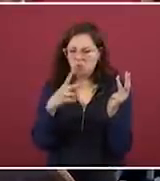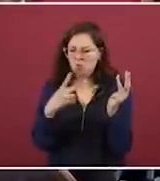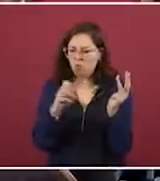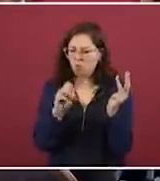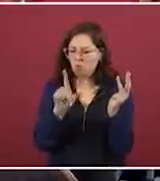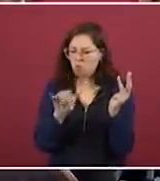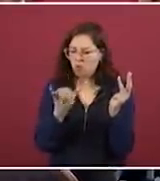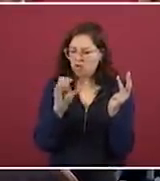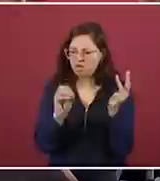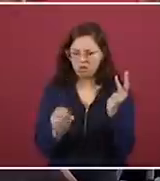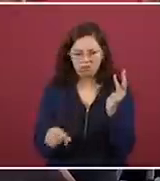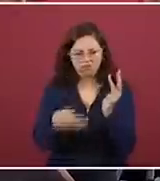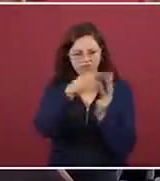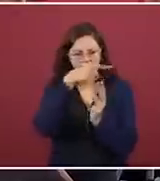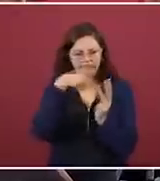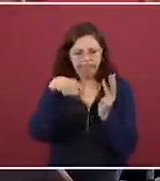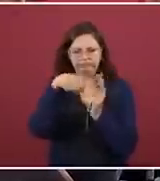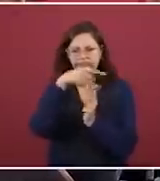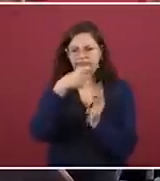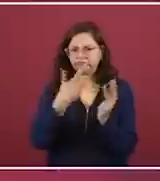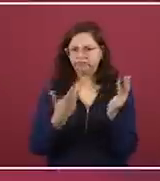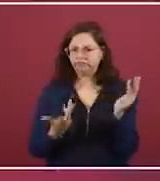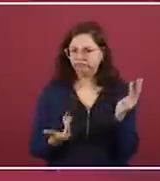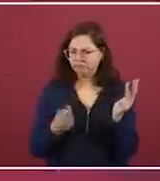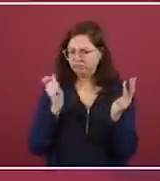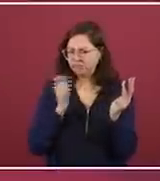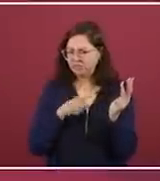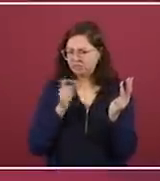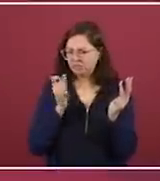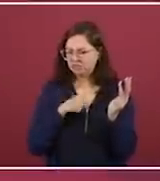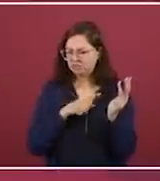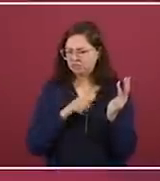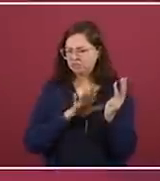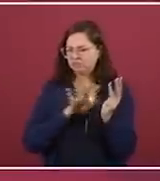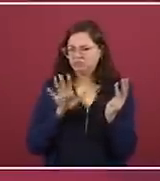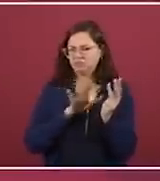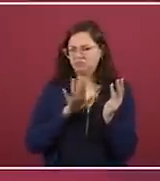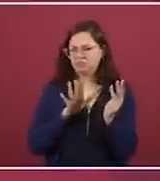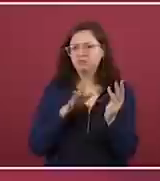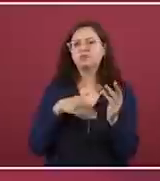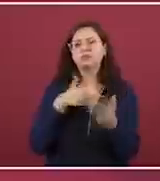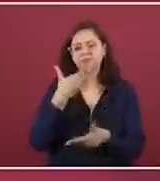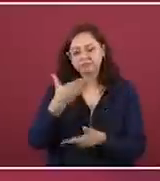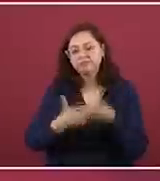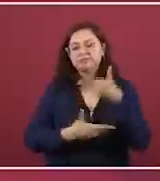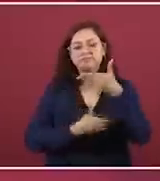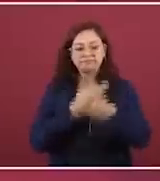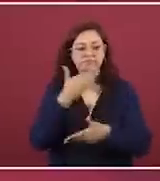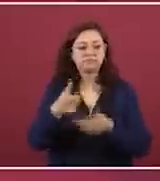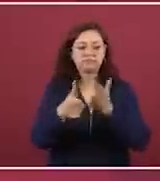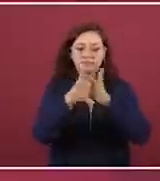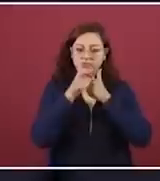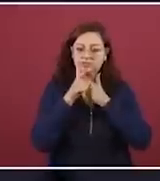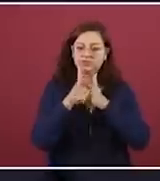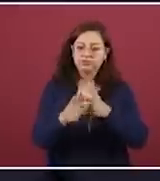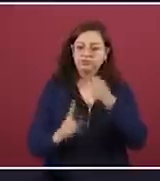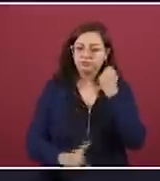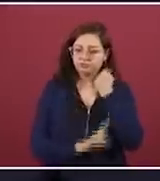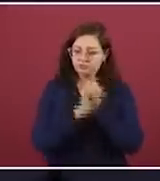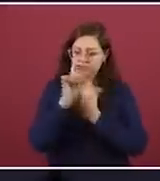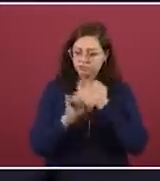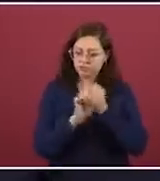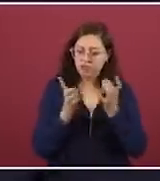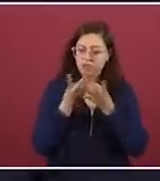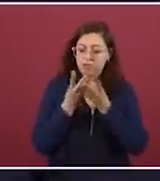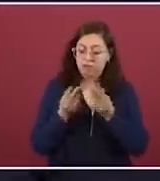Entonces, vamos a seguir resolviendo este problema. No es